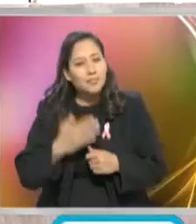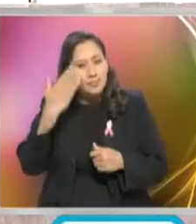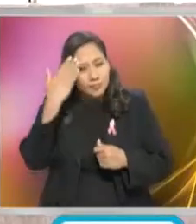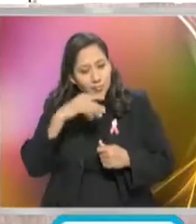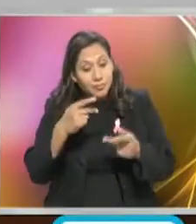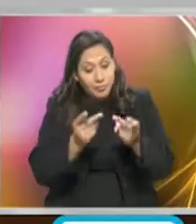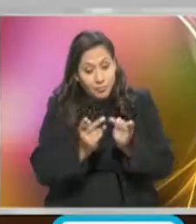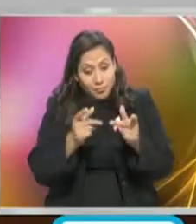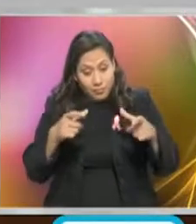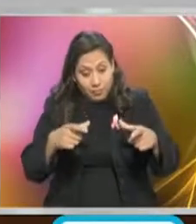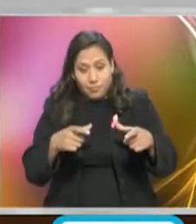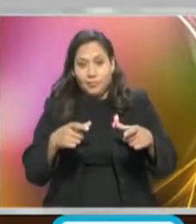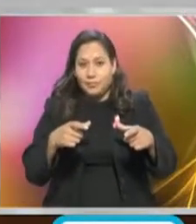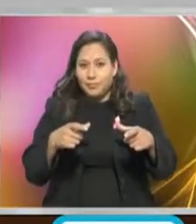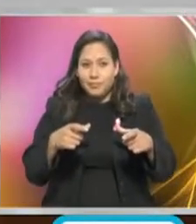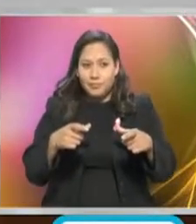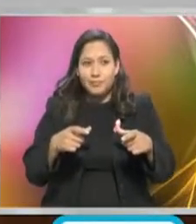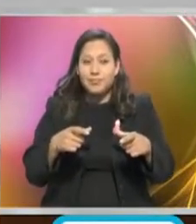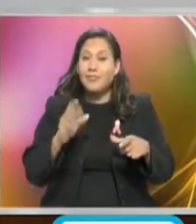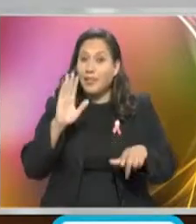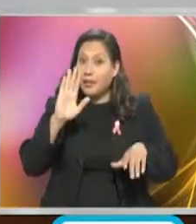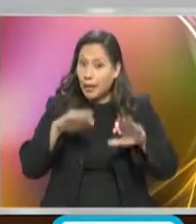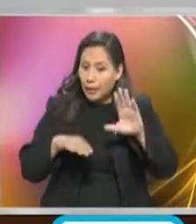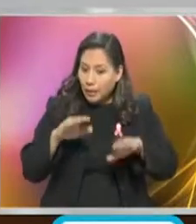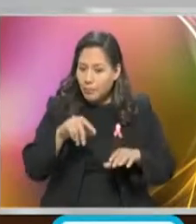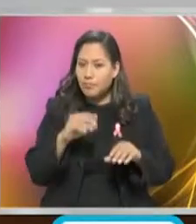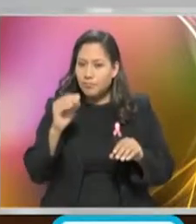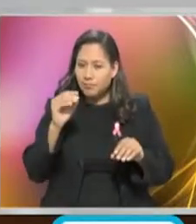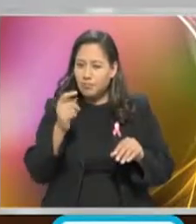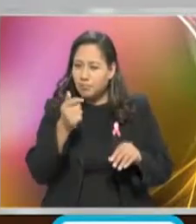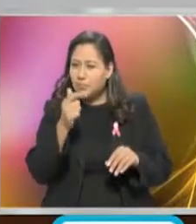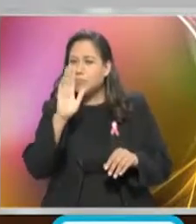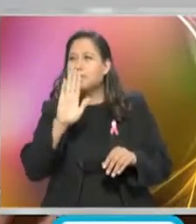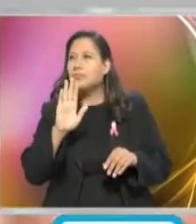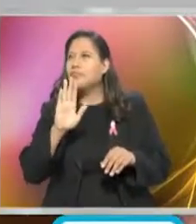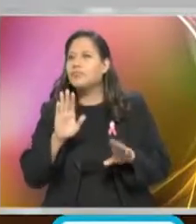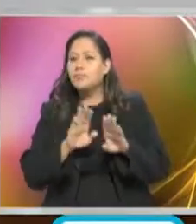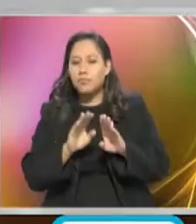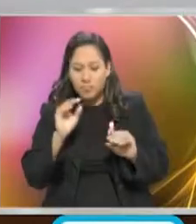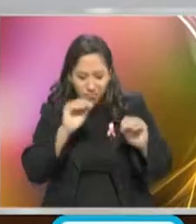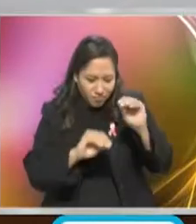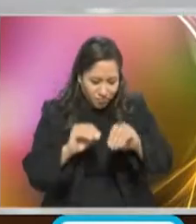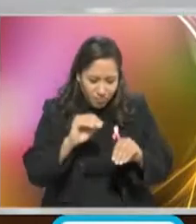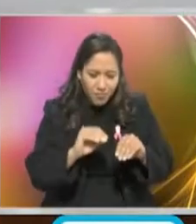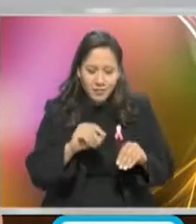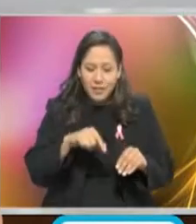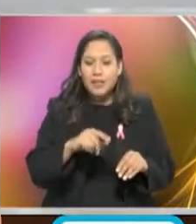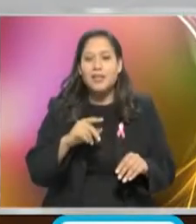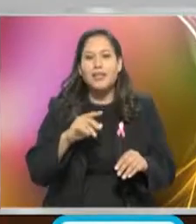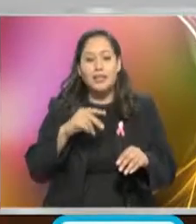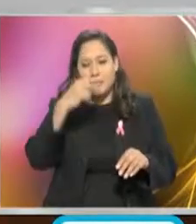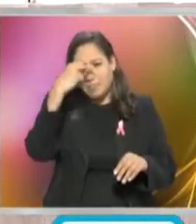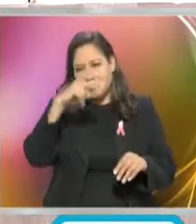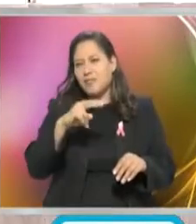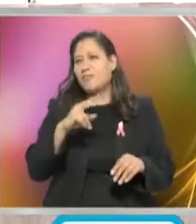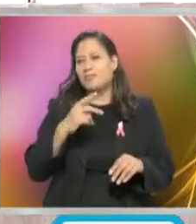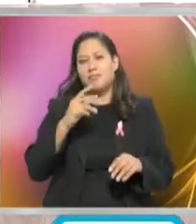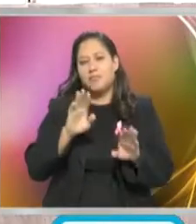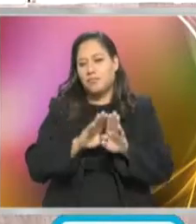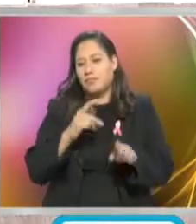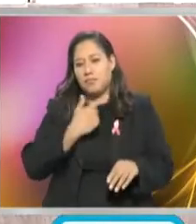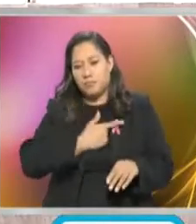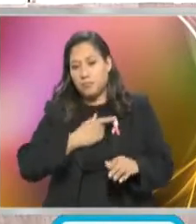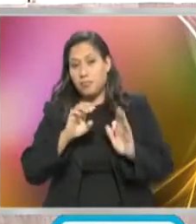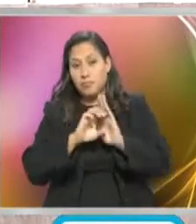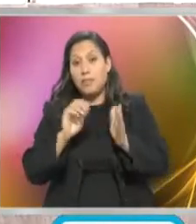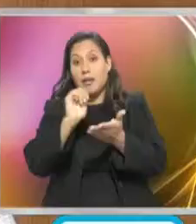que los platillos cada vez los estamos empezando a acomodar como nosotros queremos, Claro. ¿no? Sí, como te gustan las paellas,